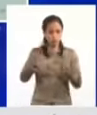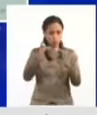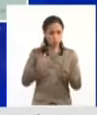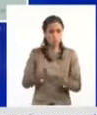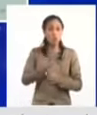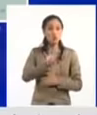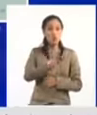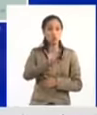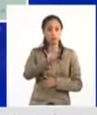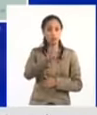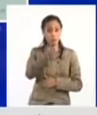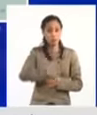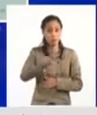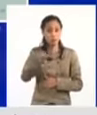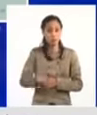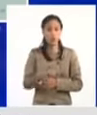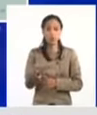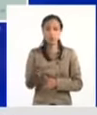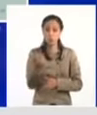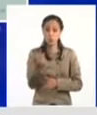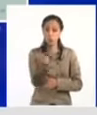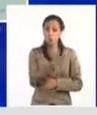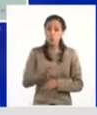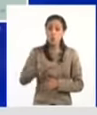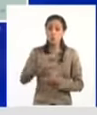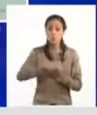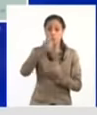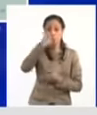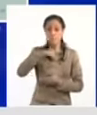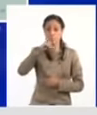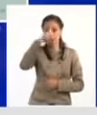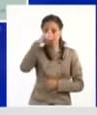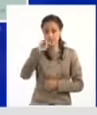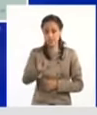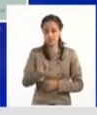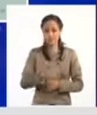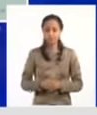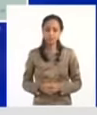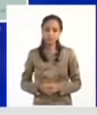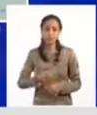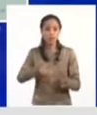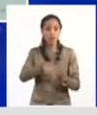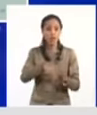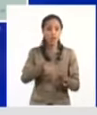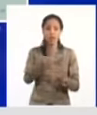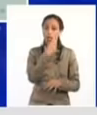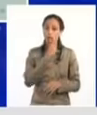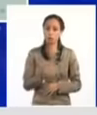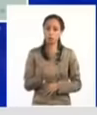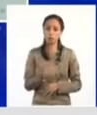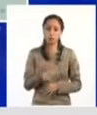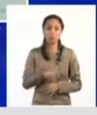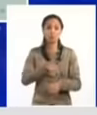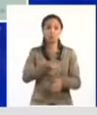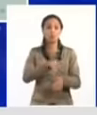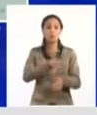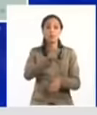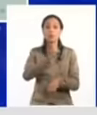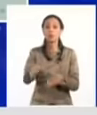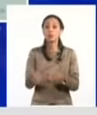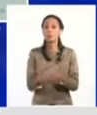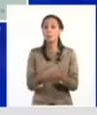Maicí. Realmente una cifra muy elevada. El municipio especial Isla de la Juventud, por 24 días